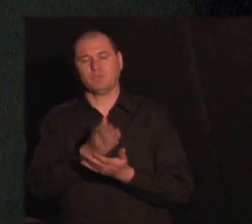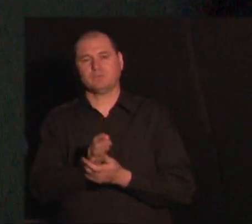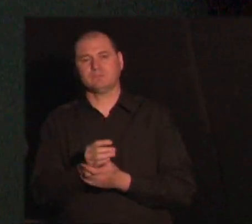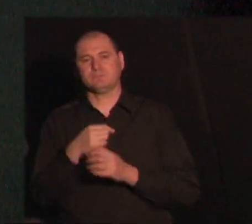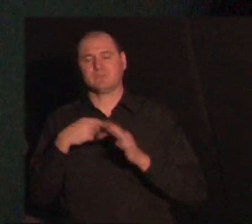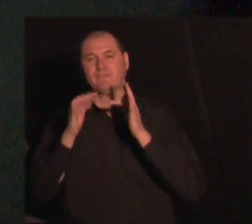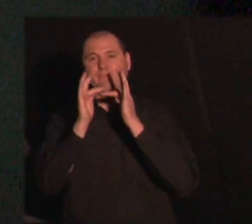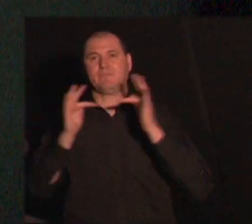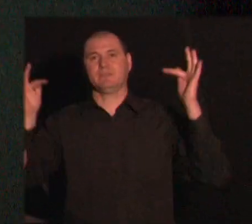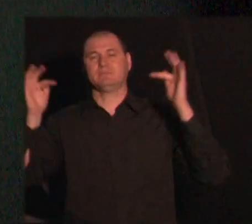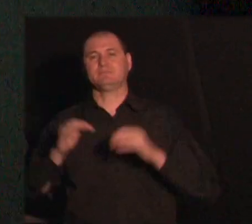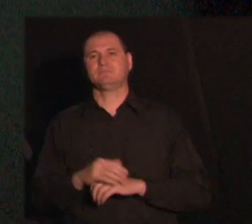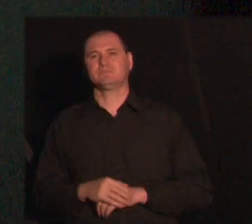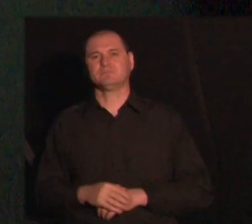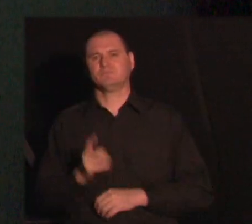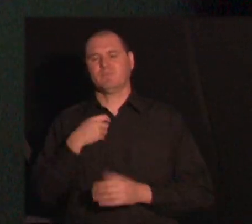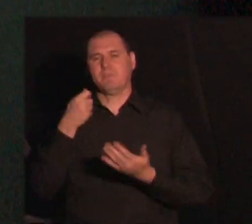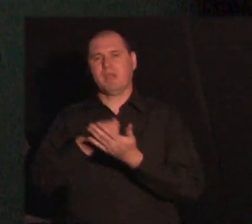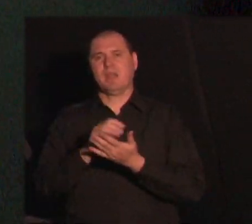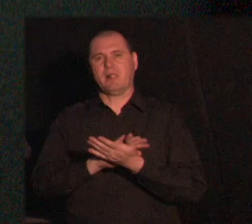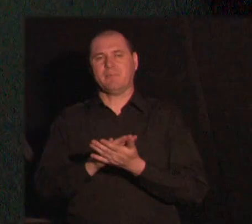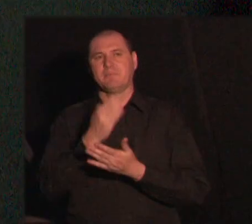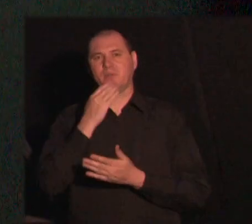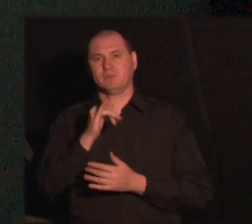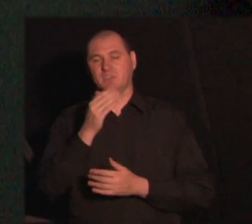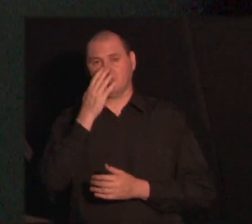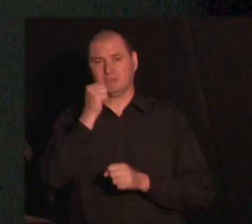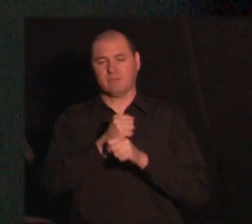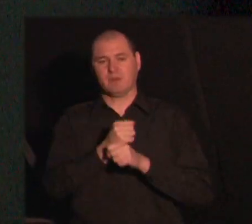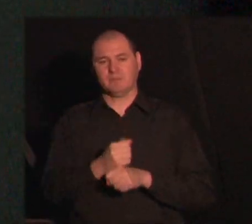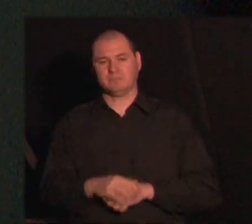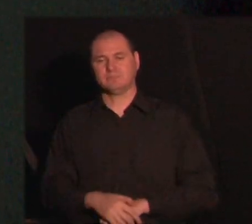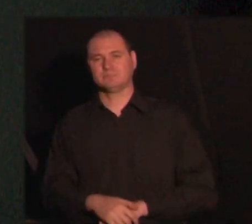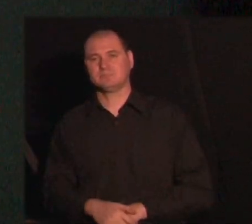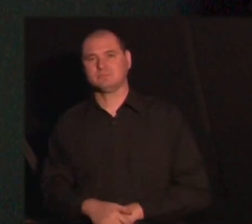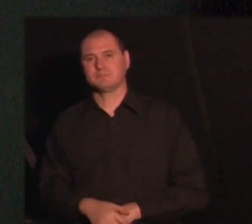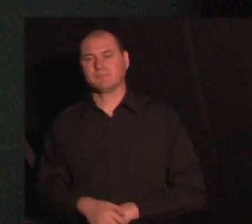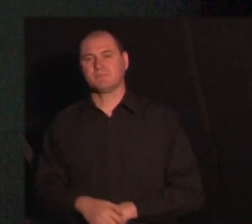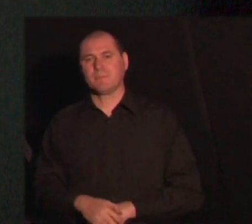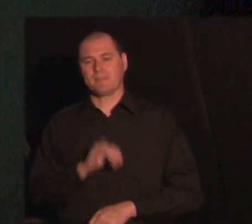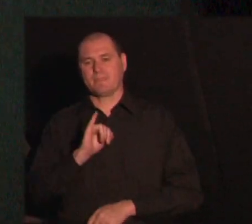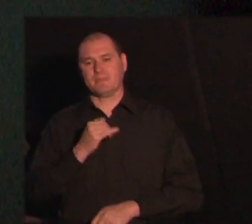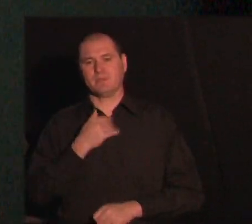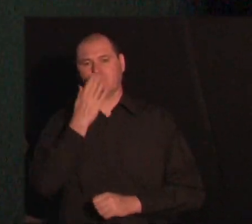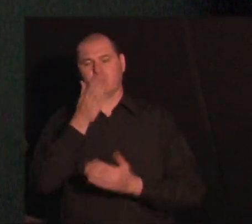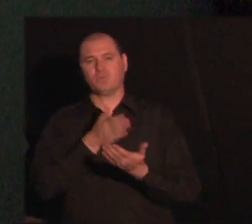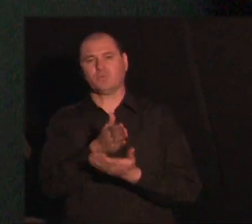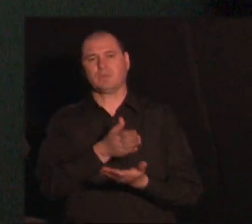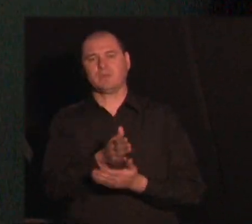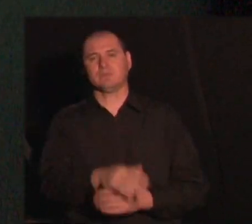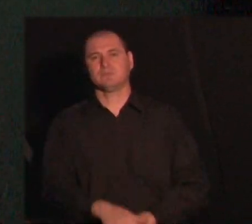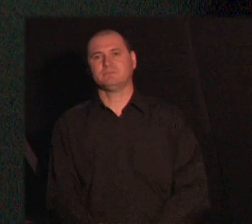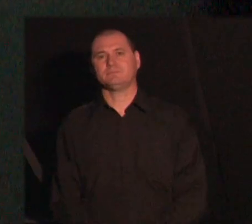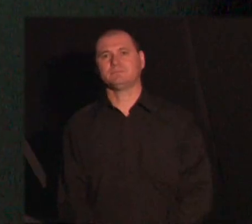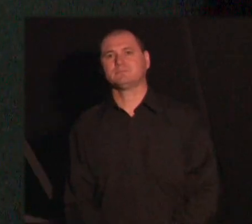estaba muy feliz, le decía, no te voy a pagar nada, pero ¿en serio quieres trabajar conmigo? Dice, ¿verdad? Sí, yo quiero ayudar a mi mamá,